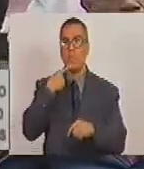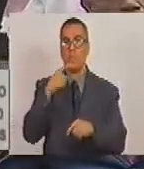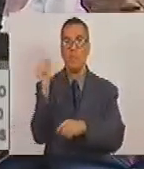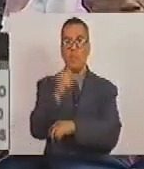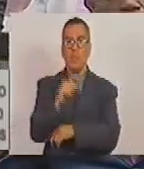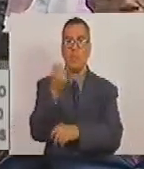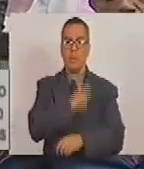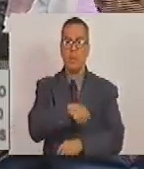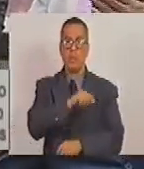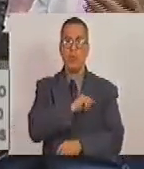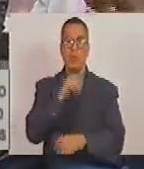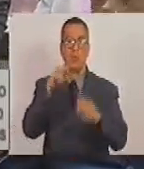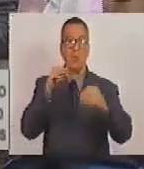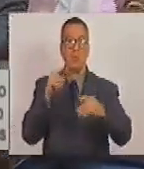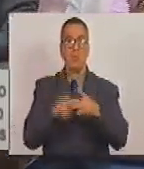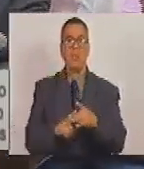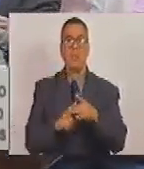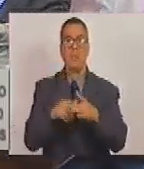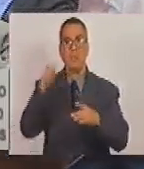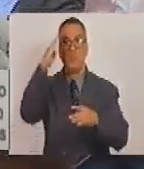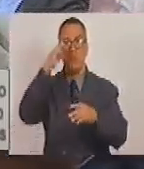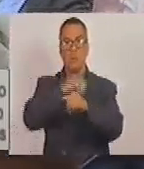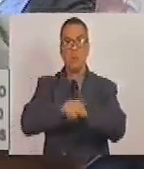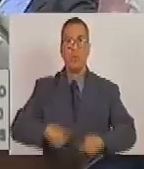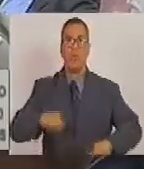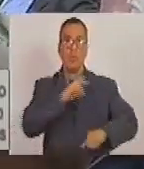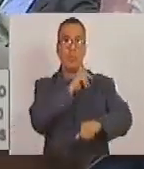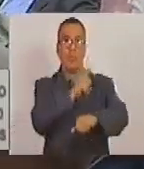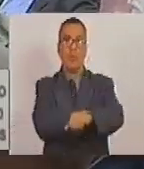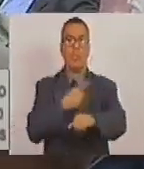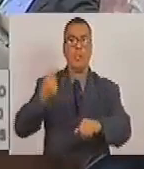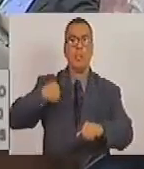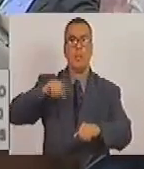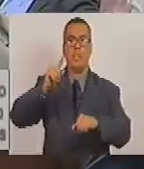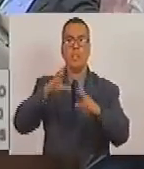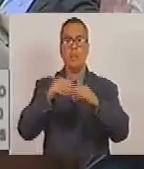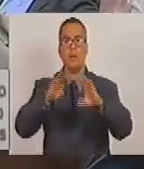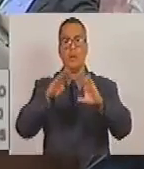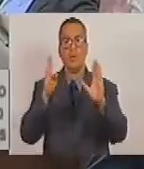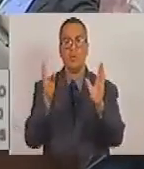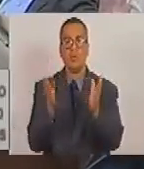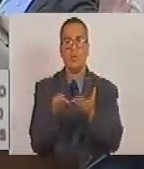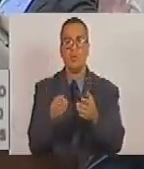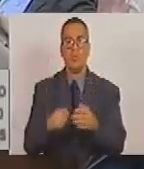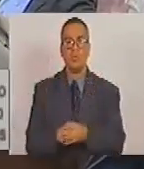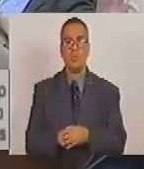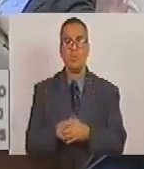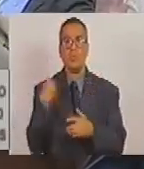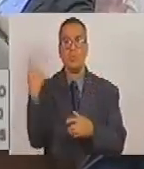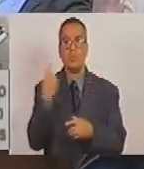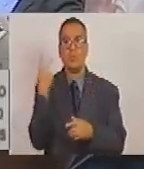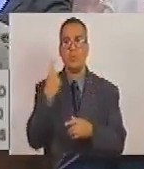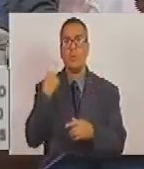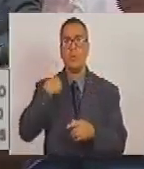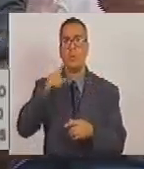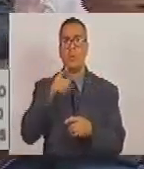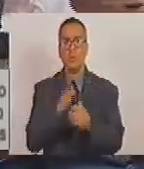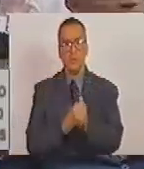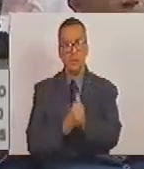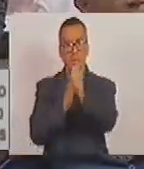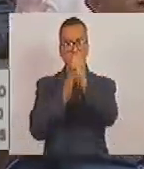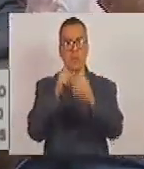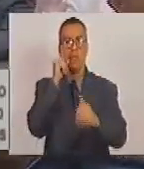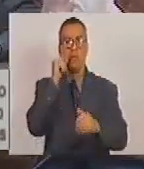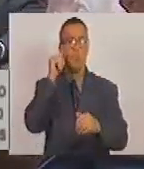a los españoles, estamos hablando que era la armada más poderosa que había en el planeta. Y solamente por la dirección